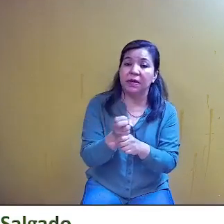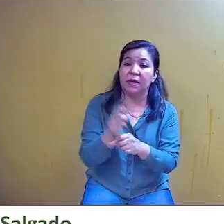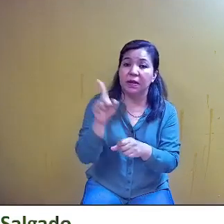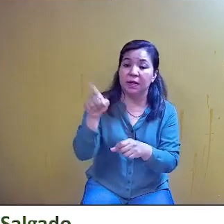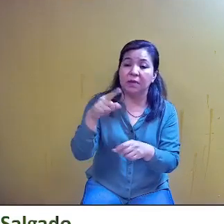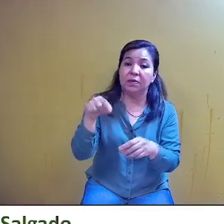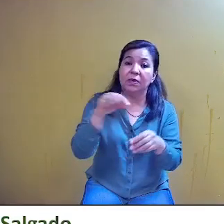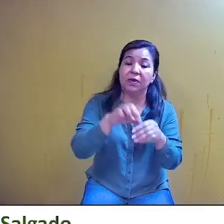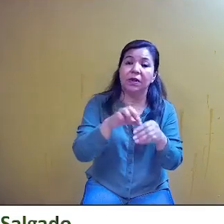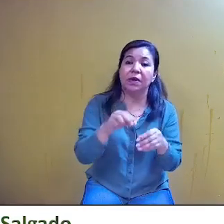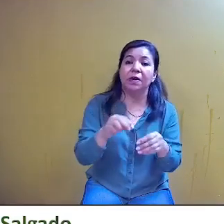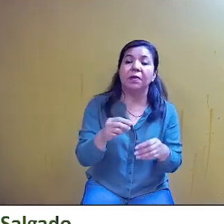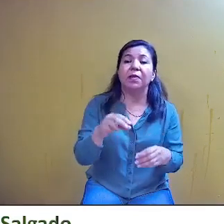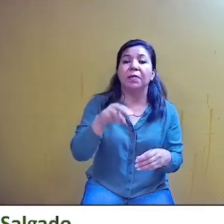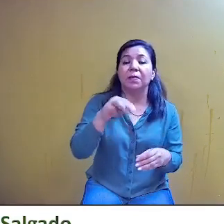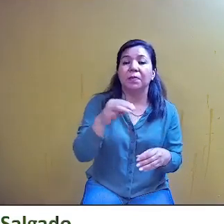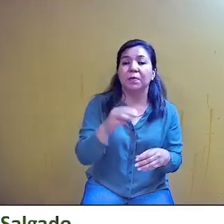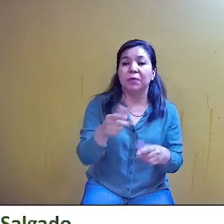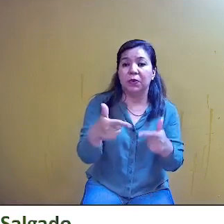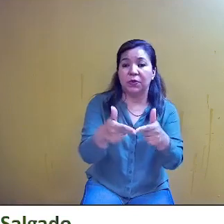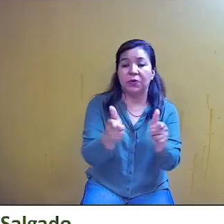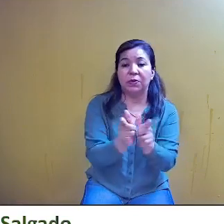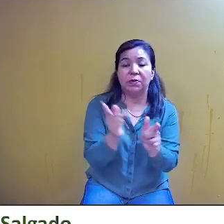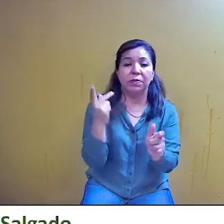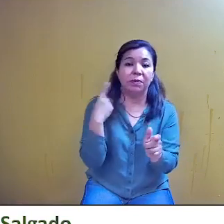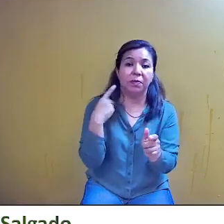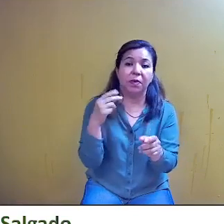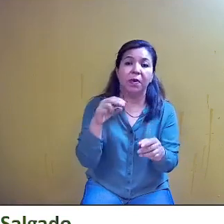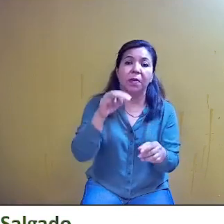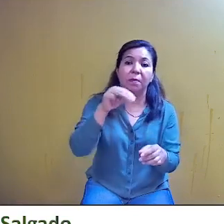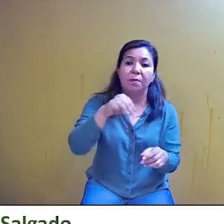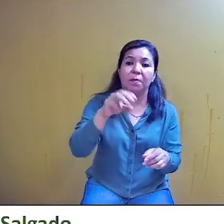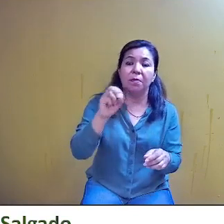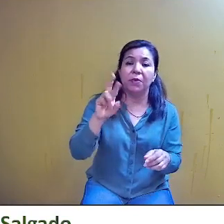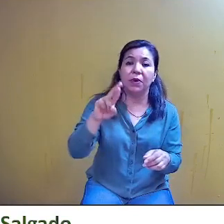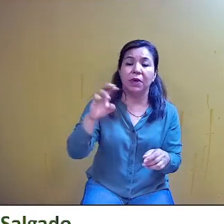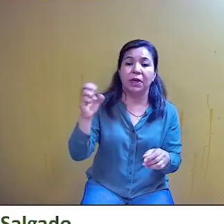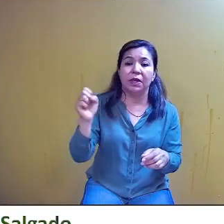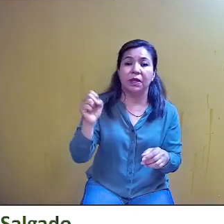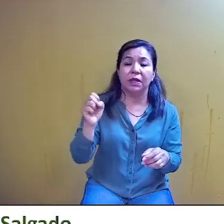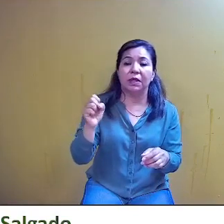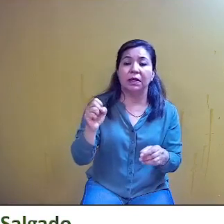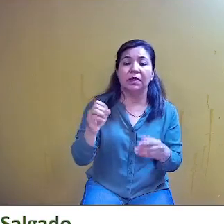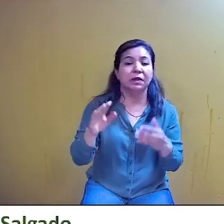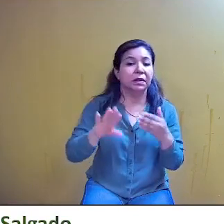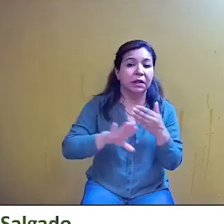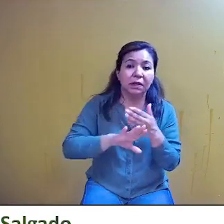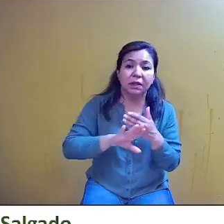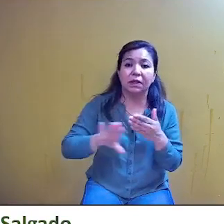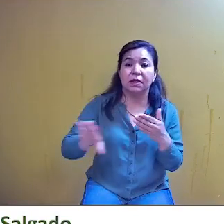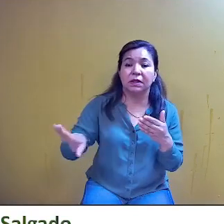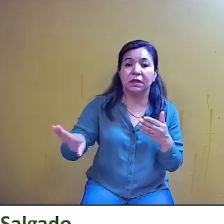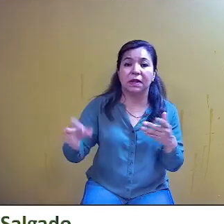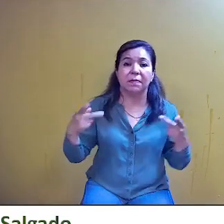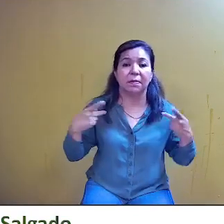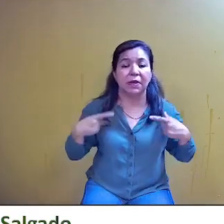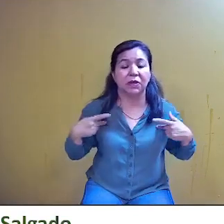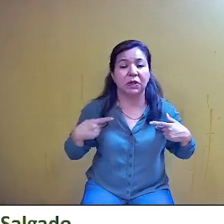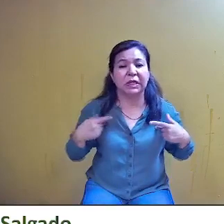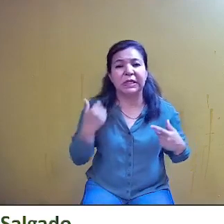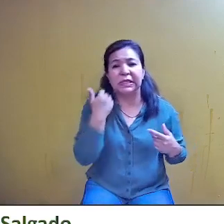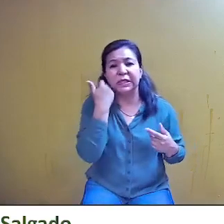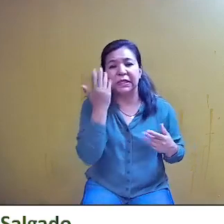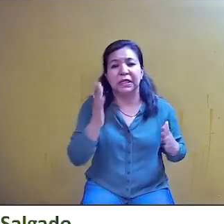o bien para que se rechazara a otras personas posibles contendientes o